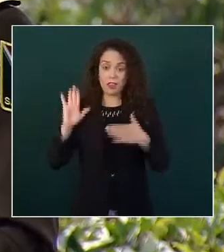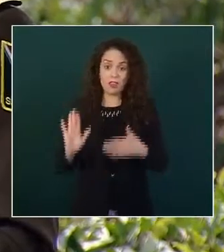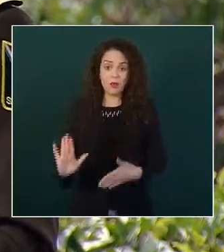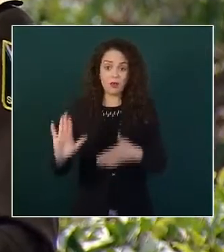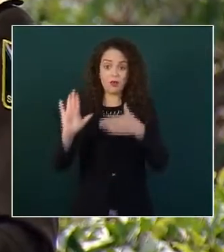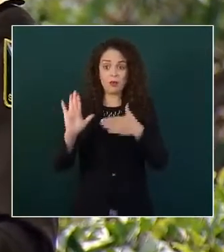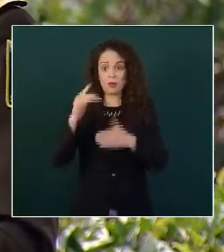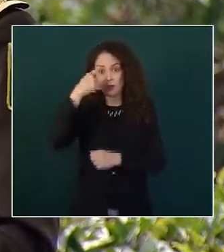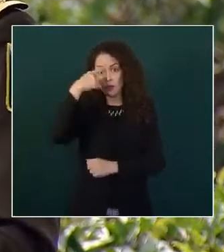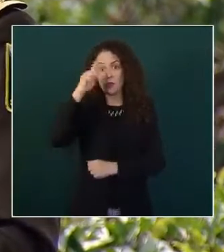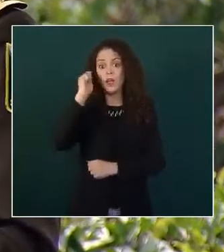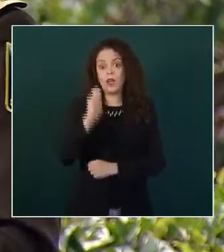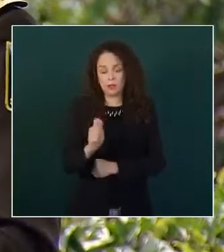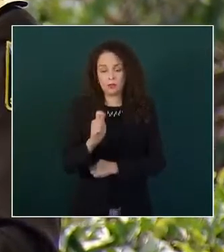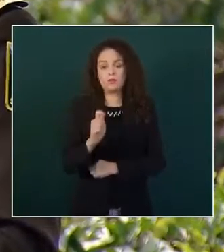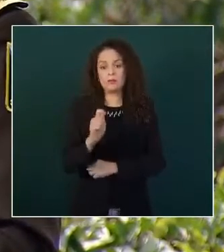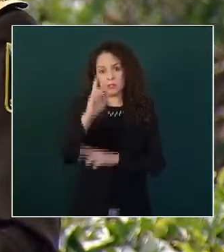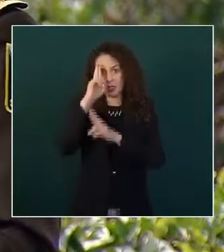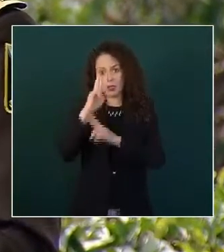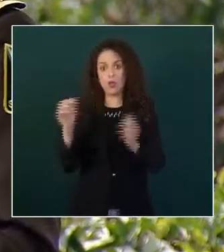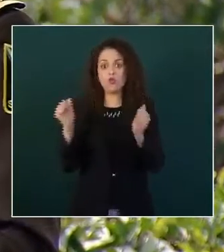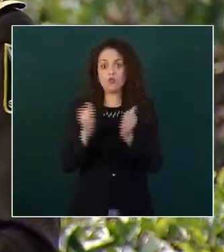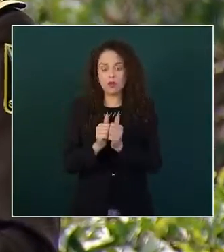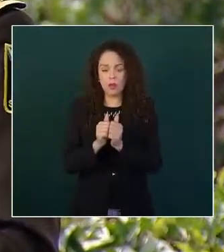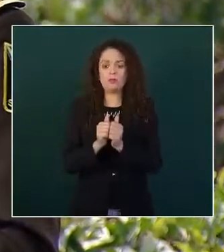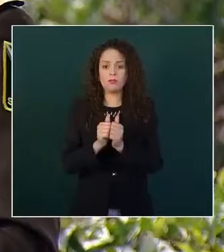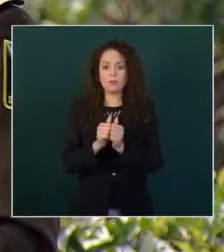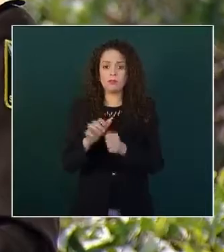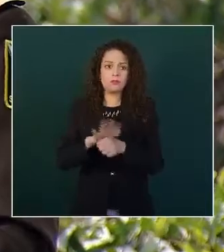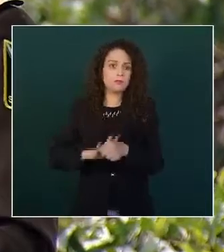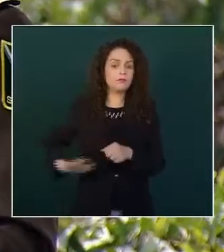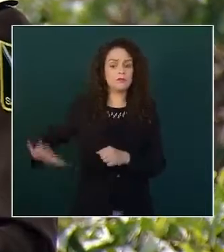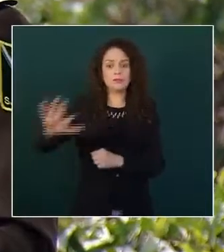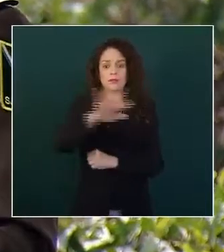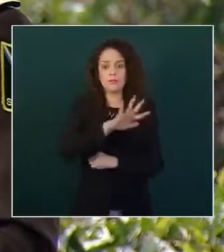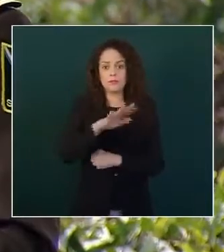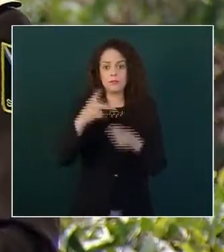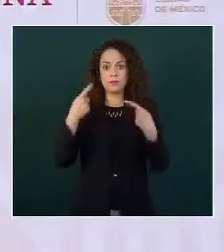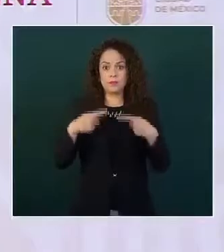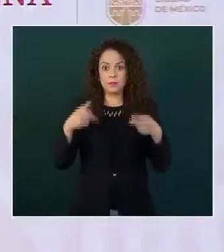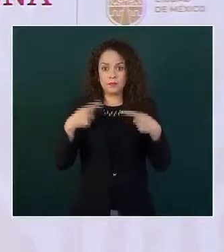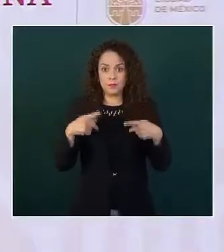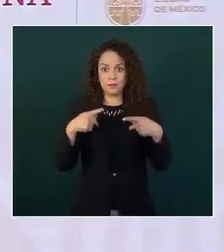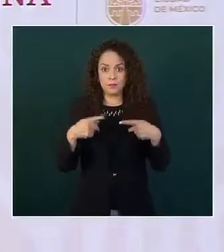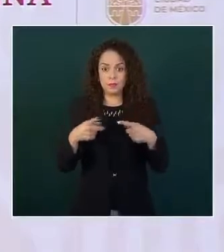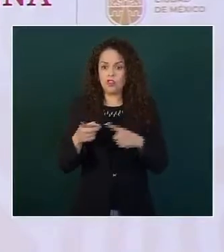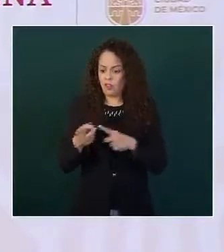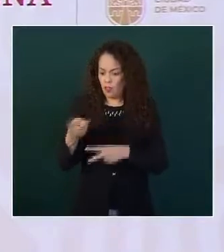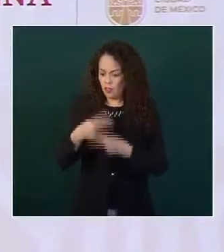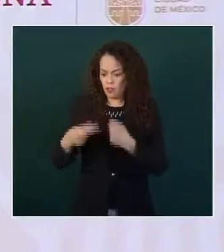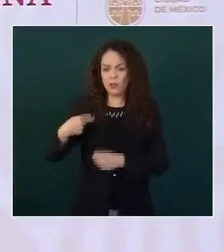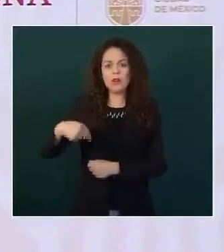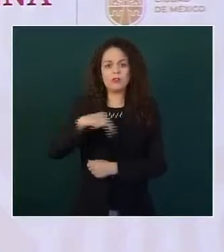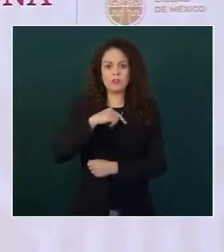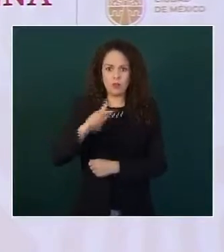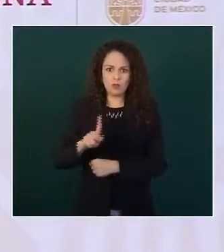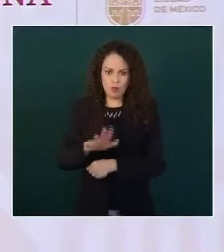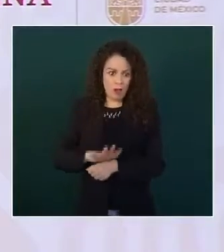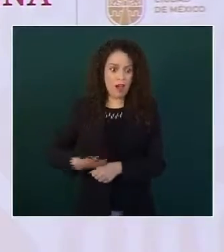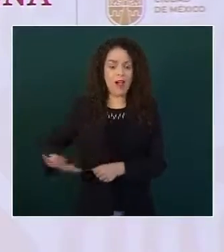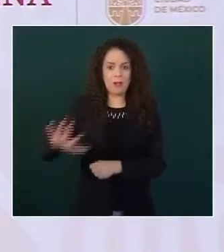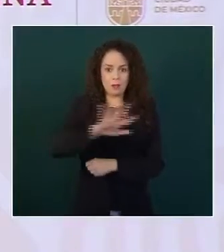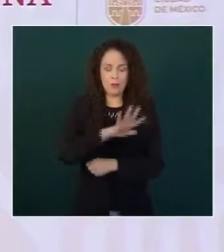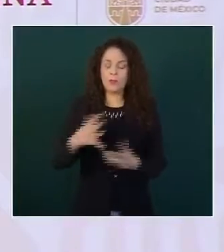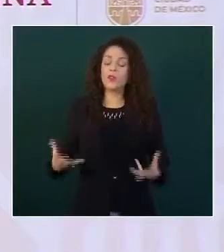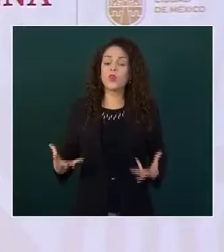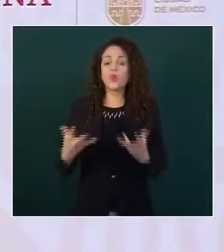garante de la estabilidad nacional y cercana al pueblo del que provenimos. Junto con mi Estado